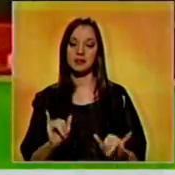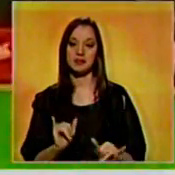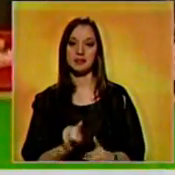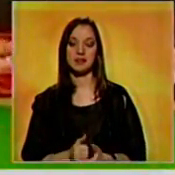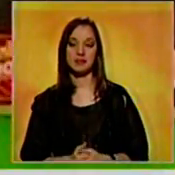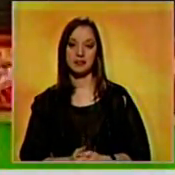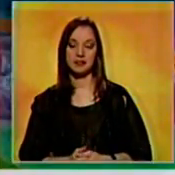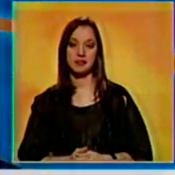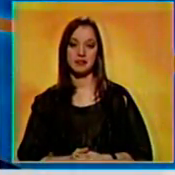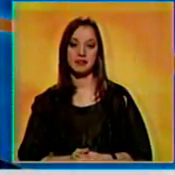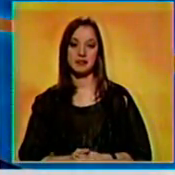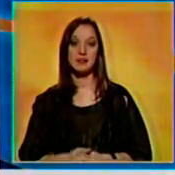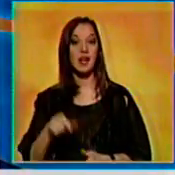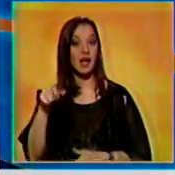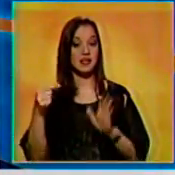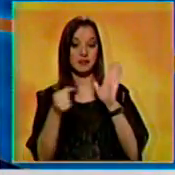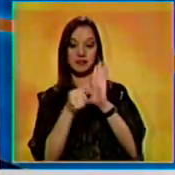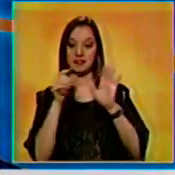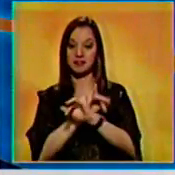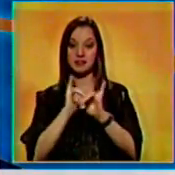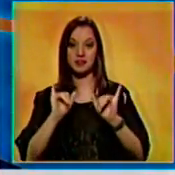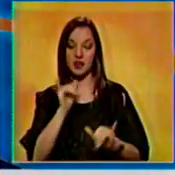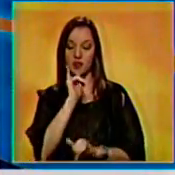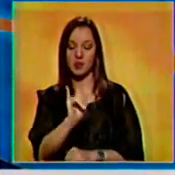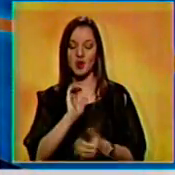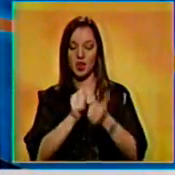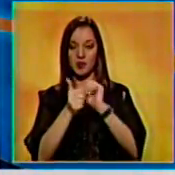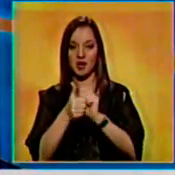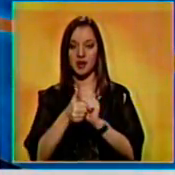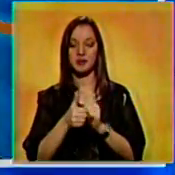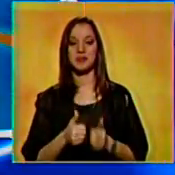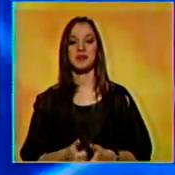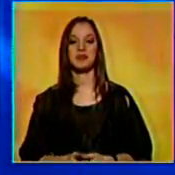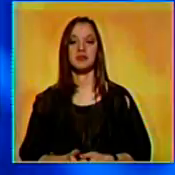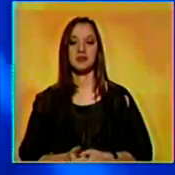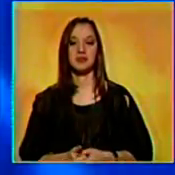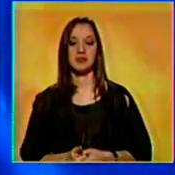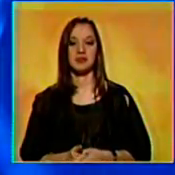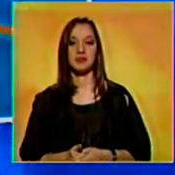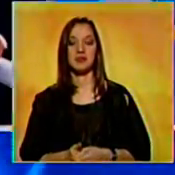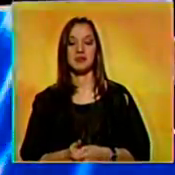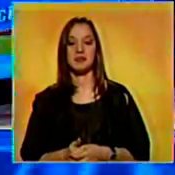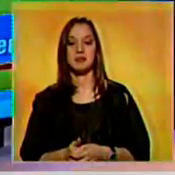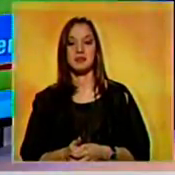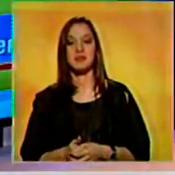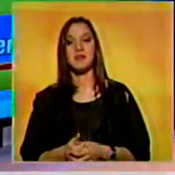Venevisión. Y así finalizamos la información deportiva en Noticiero Venevisión. Muchísimas